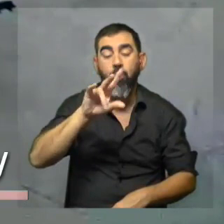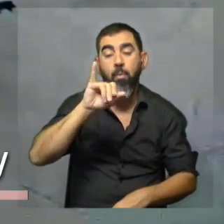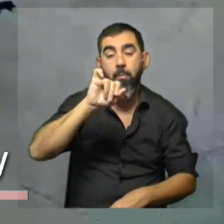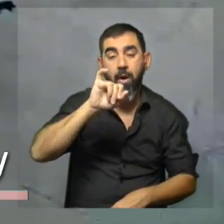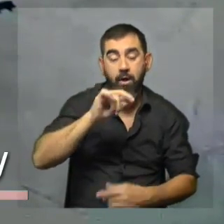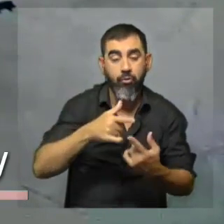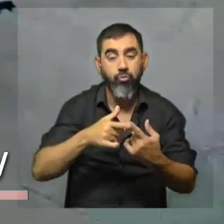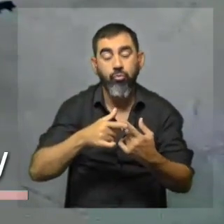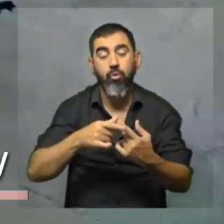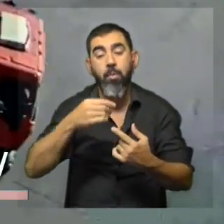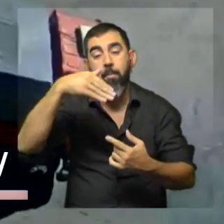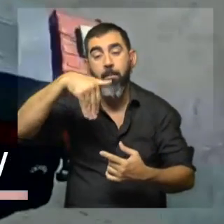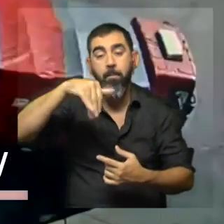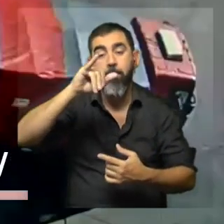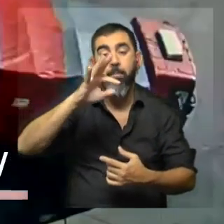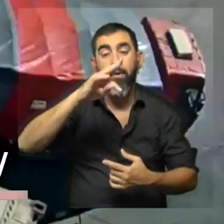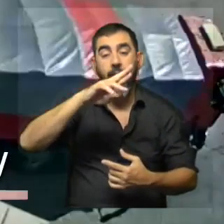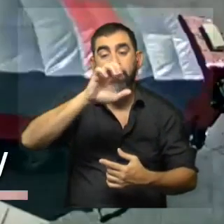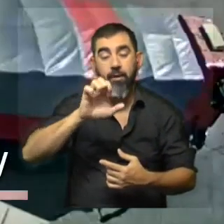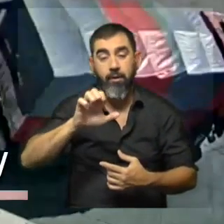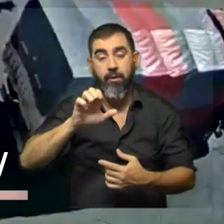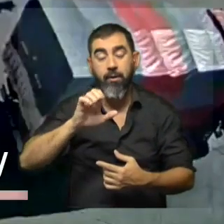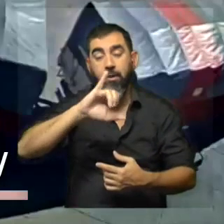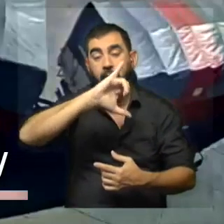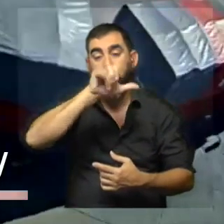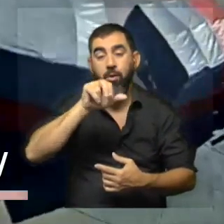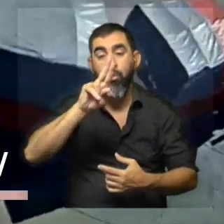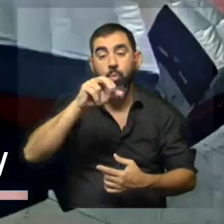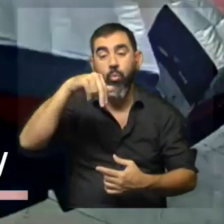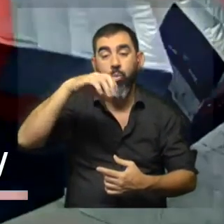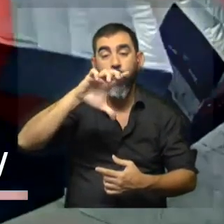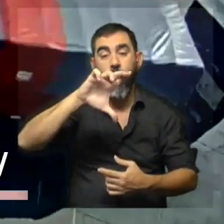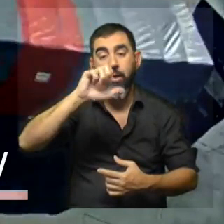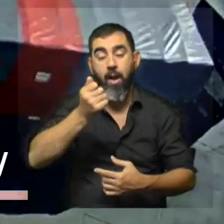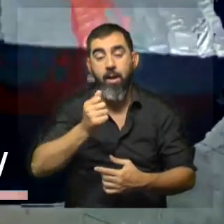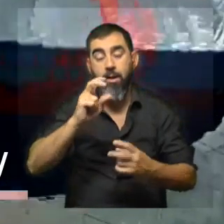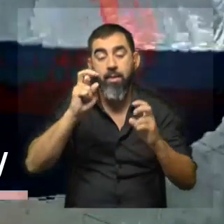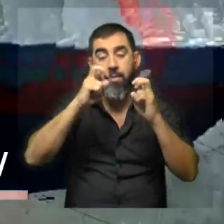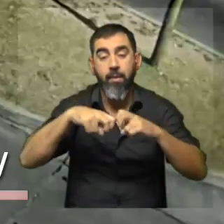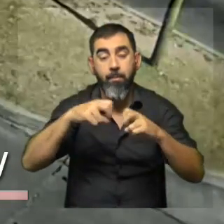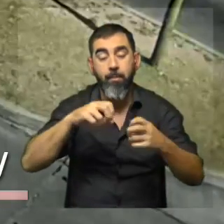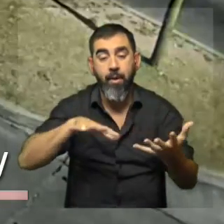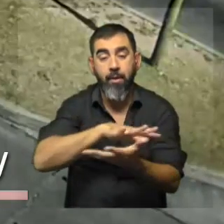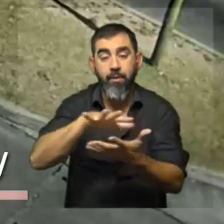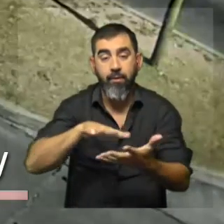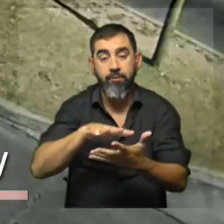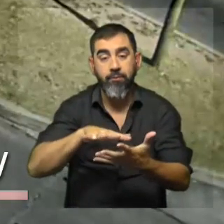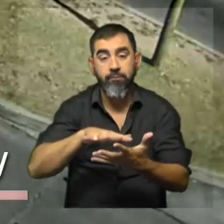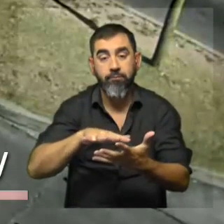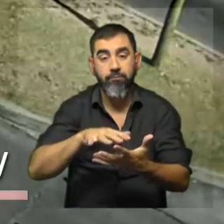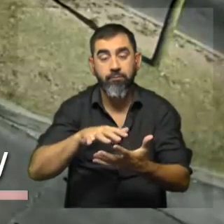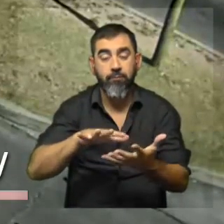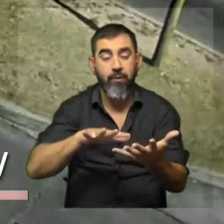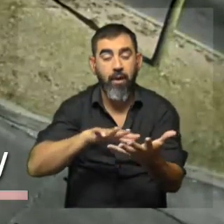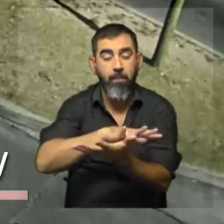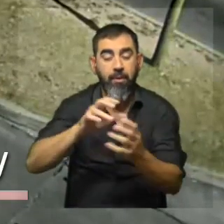Aires, Bartolomé Mitre entre Buenos Aires y Rincón, Juncal entre Plaza Independencia y Rincón. Estamos hablando de todo lo que es